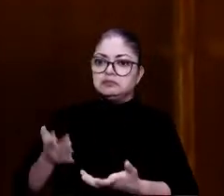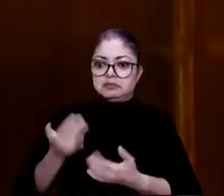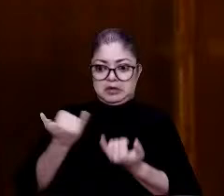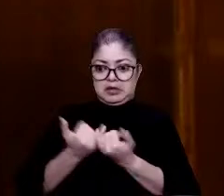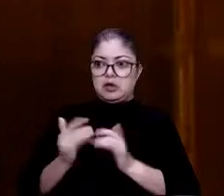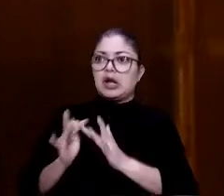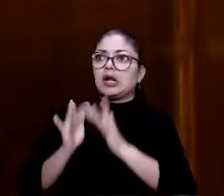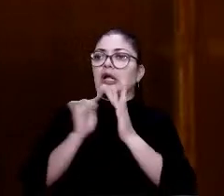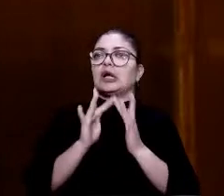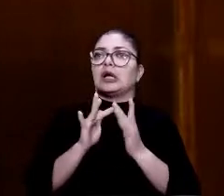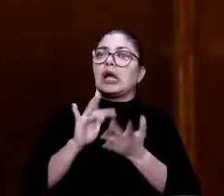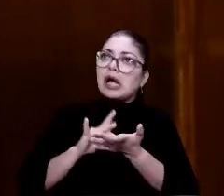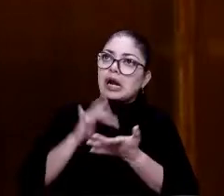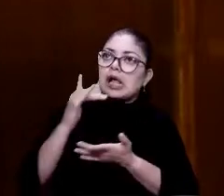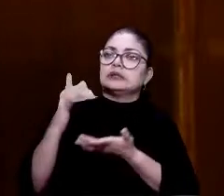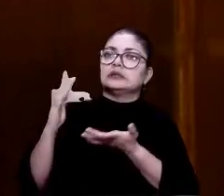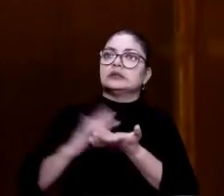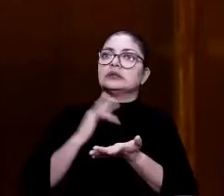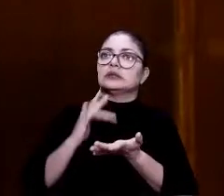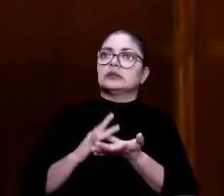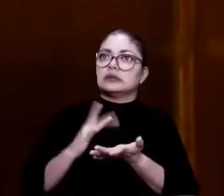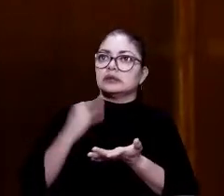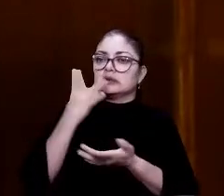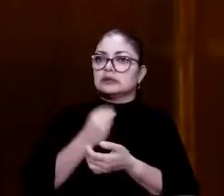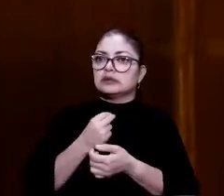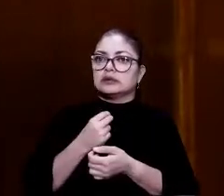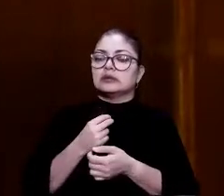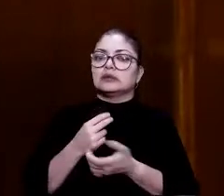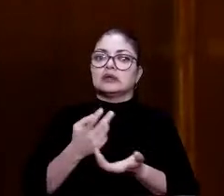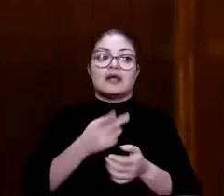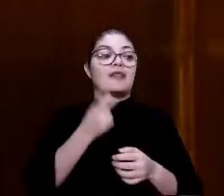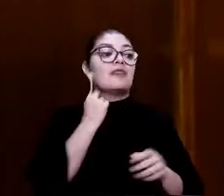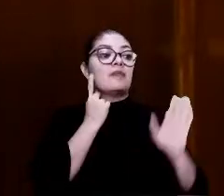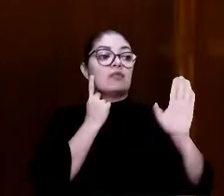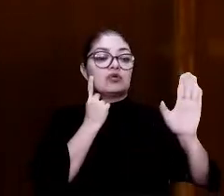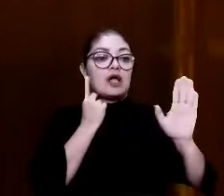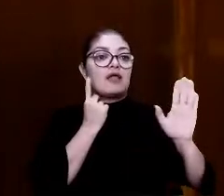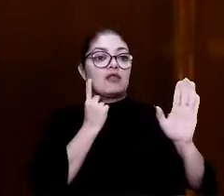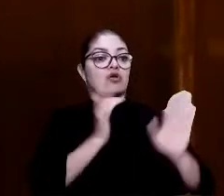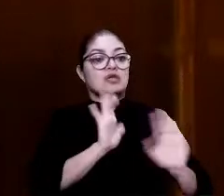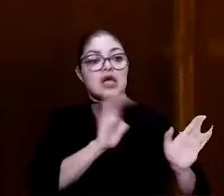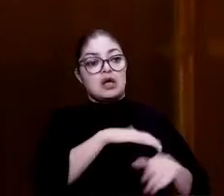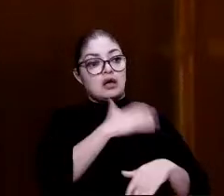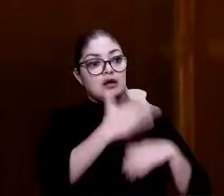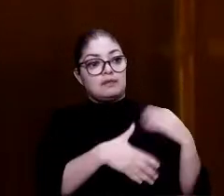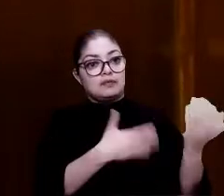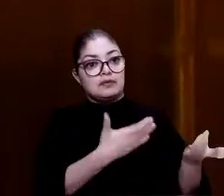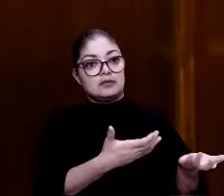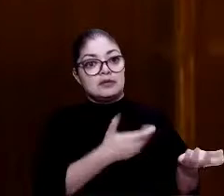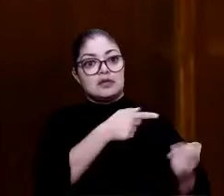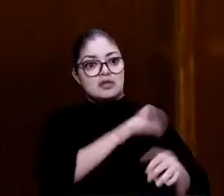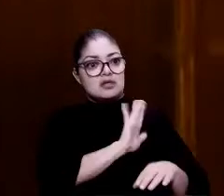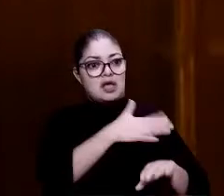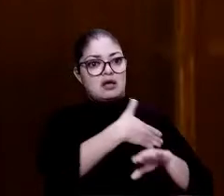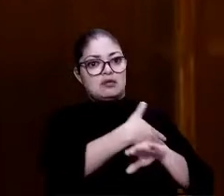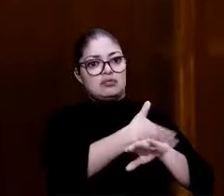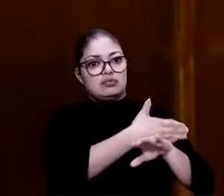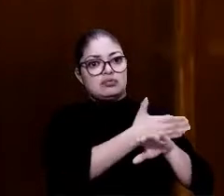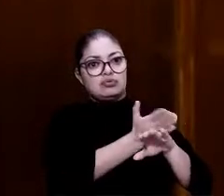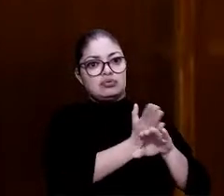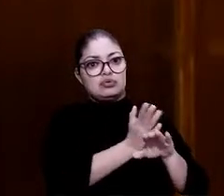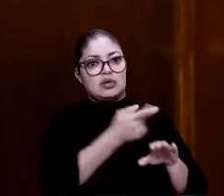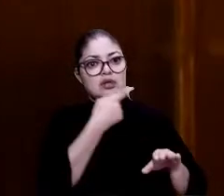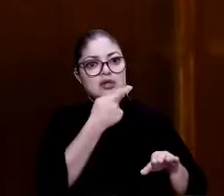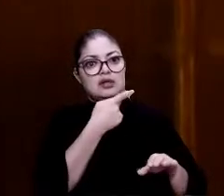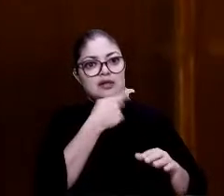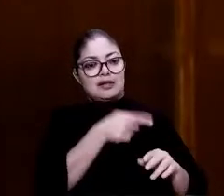su apoyo y agradecimiento por tan emblemática diputado, política pública. Le pido que ya concluya. Concluyo, y se está usted alejando